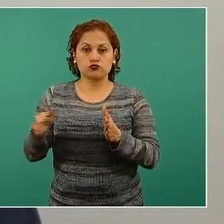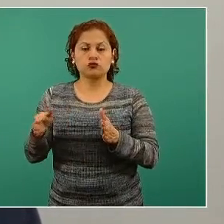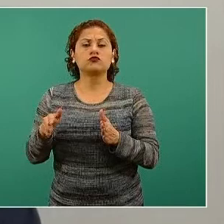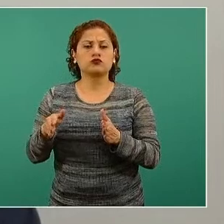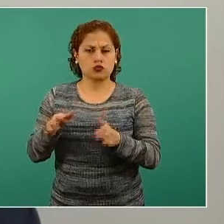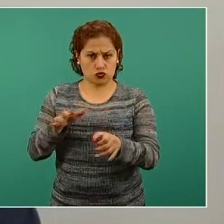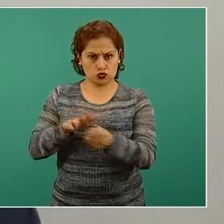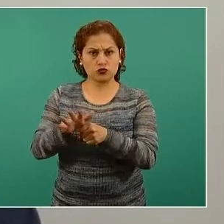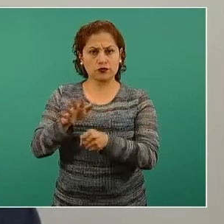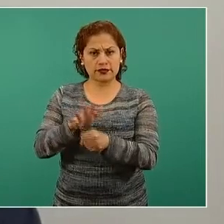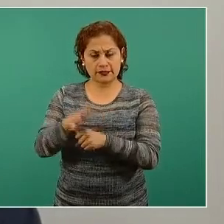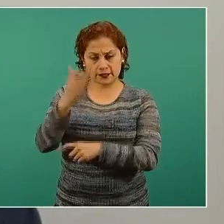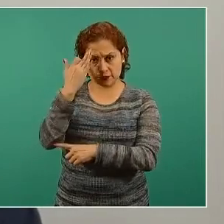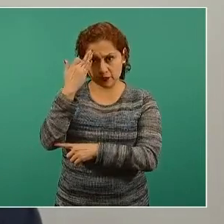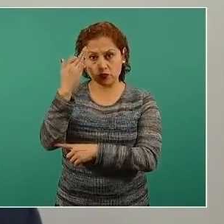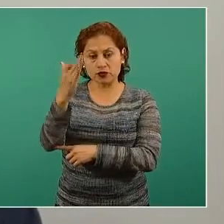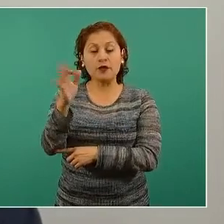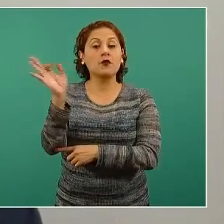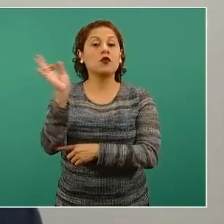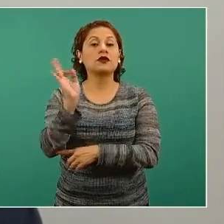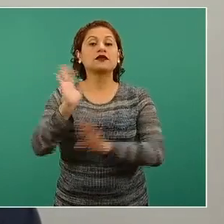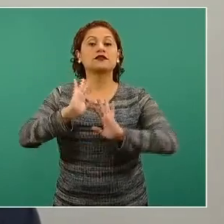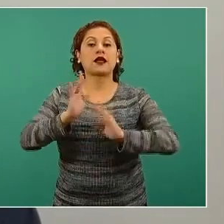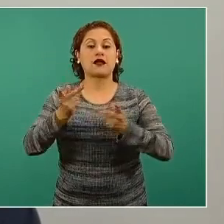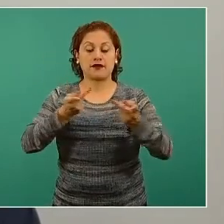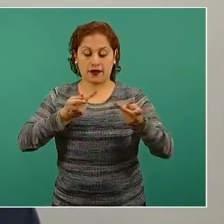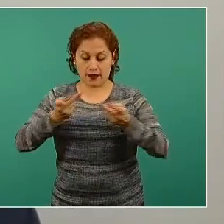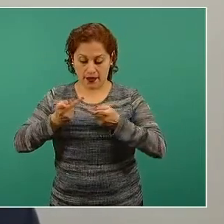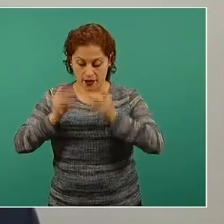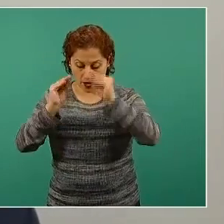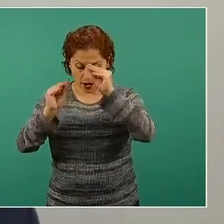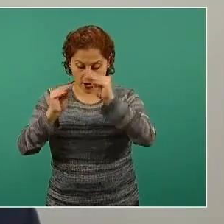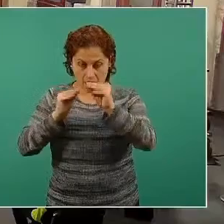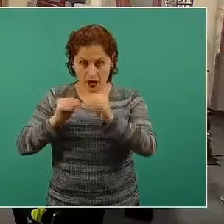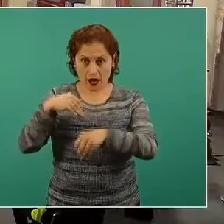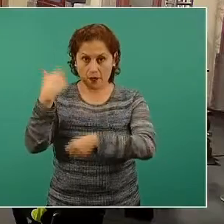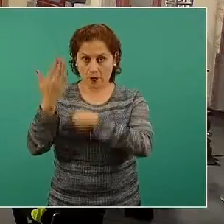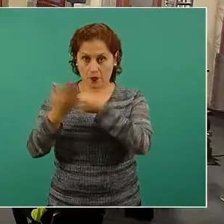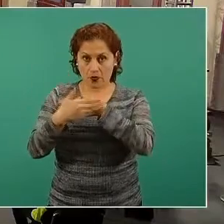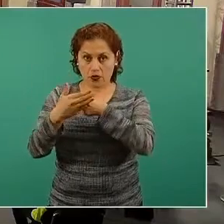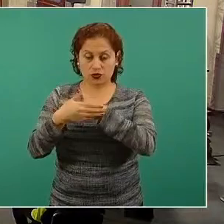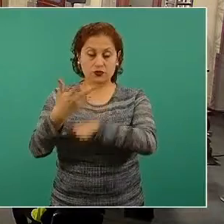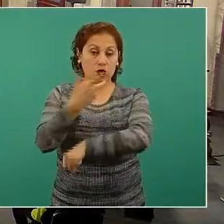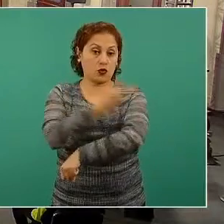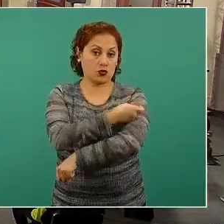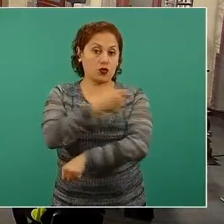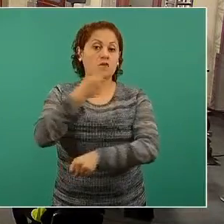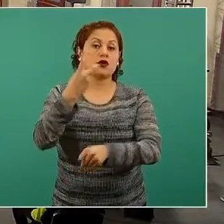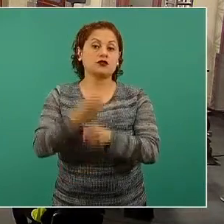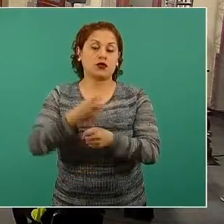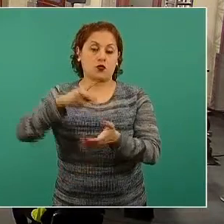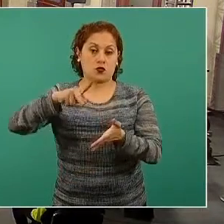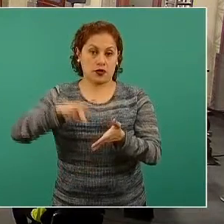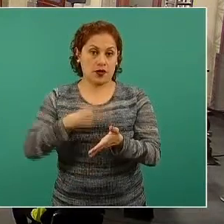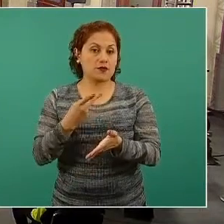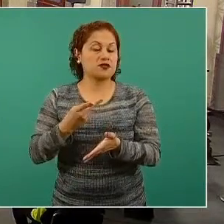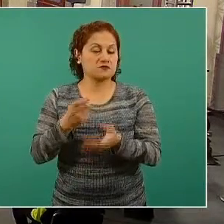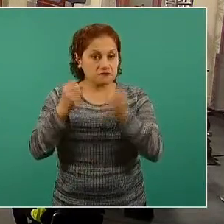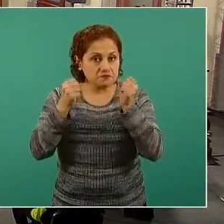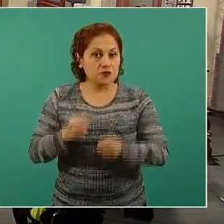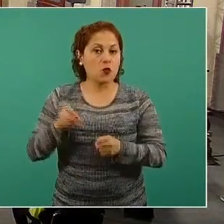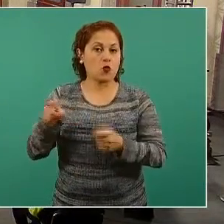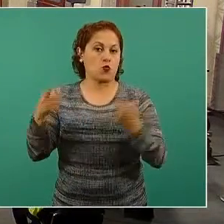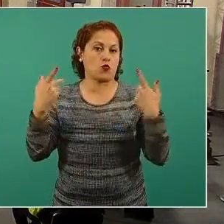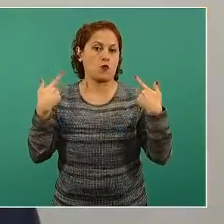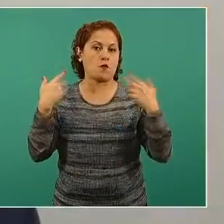muy probablemente se esté ya contemplando la logística correspondiente para esta segunda dosis y con toda certeza los